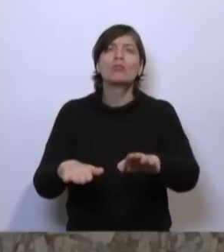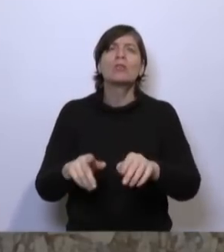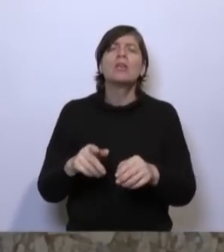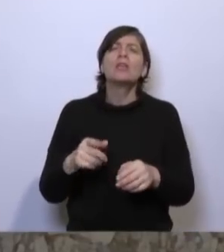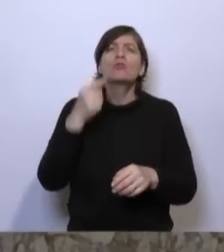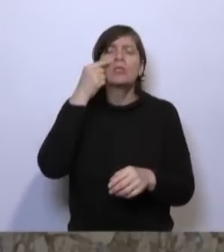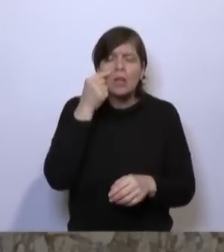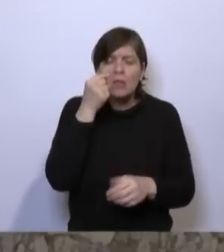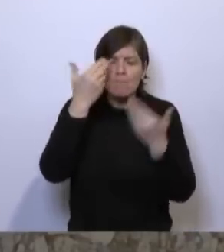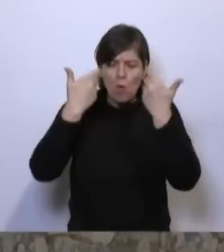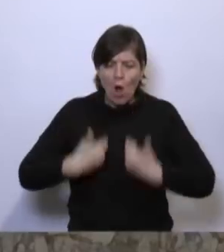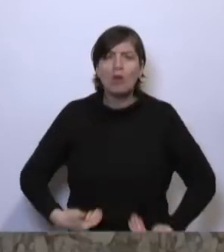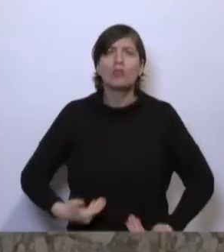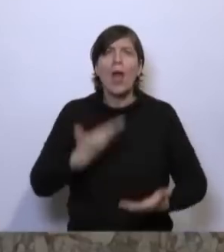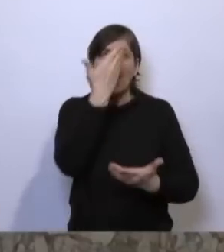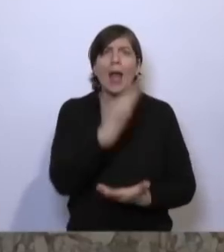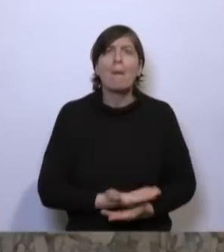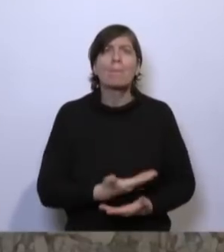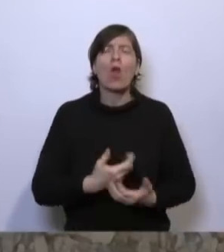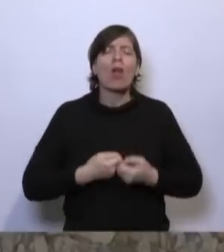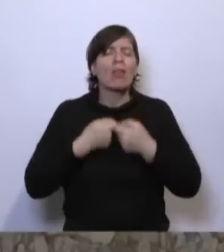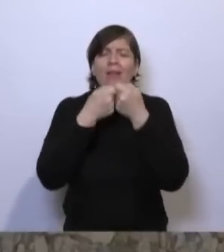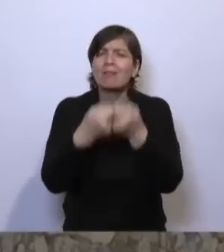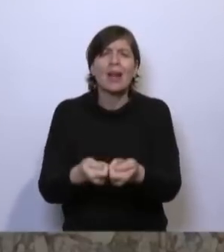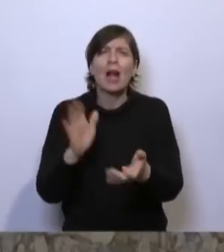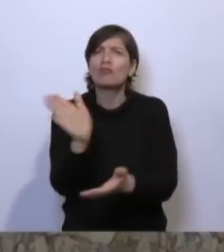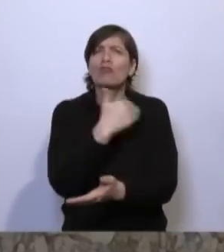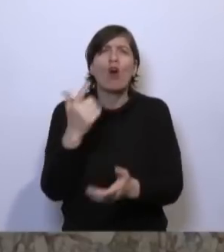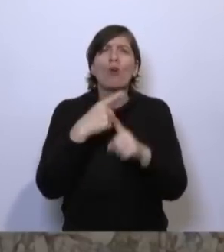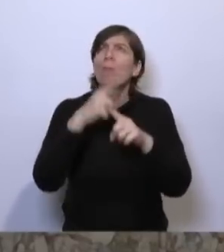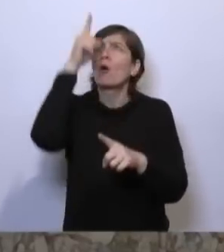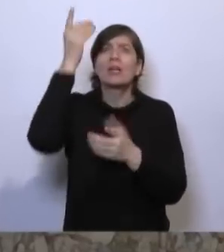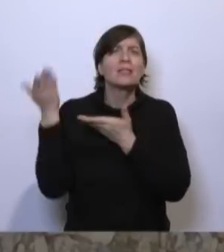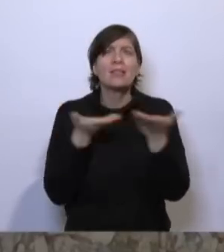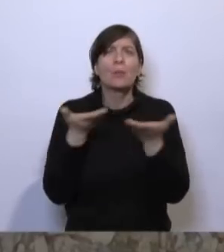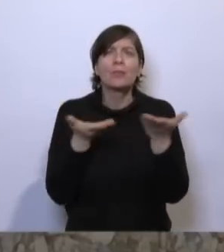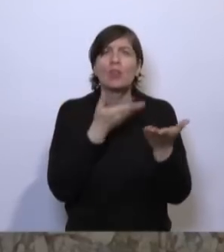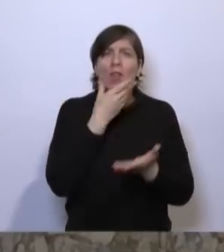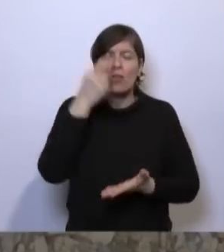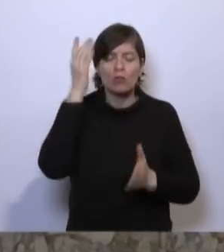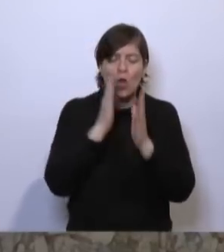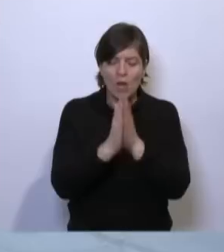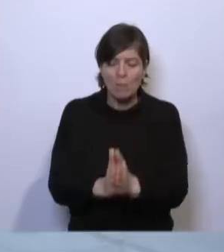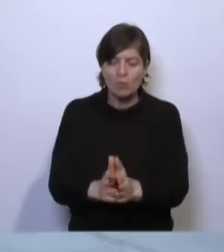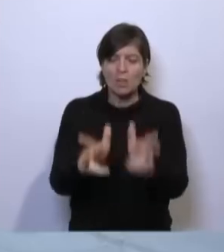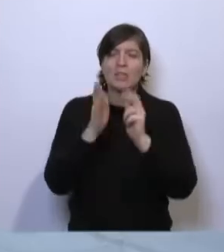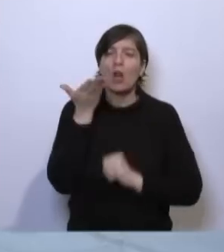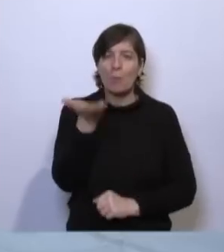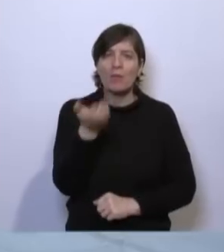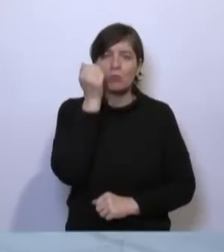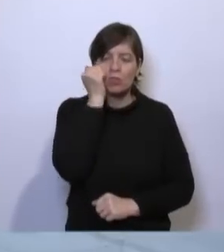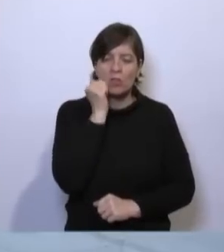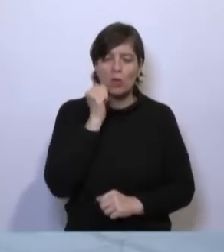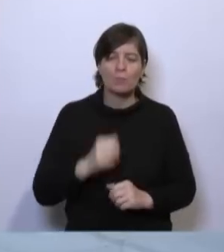su testimonio sea ejemplo de entrega hasta darlo todo al servicio del Padre, oremos: te lo